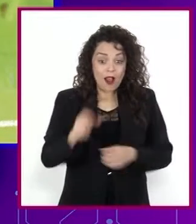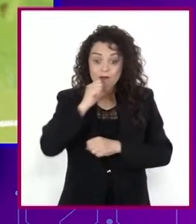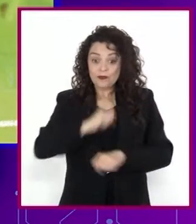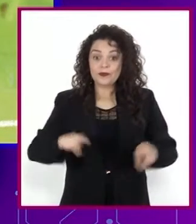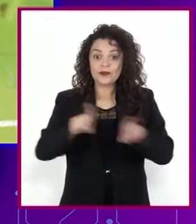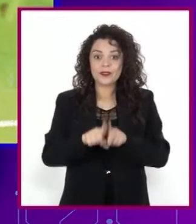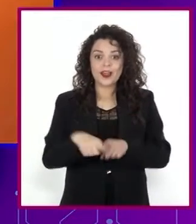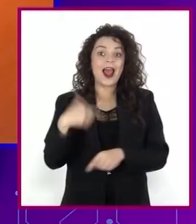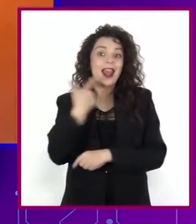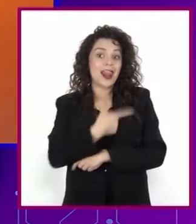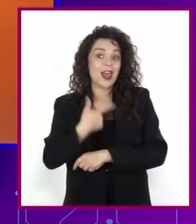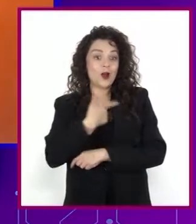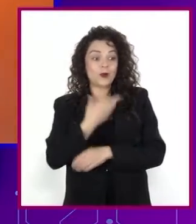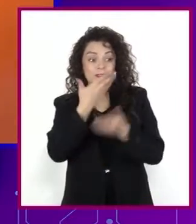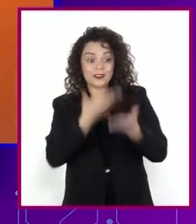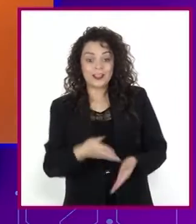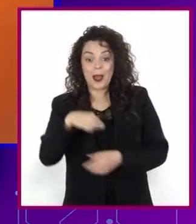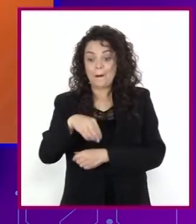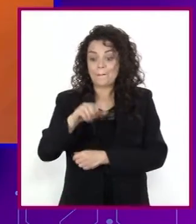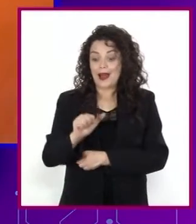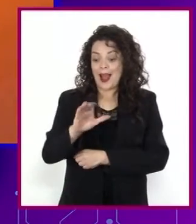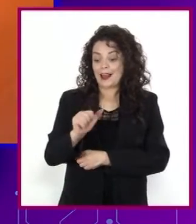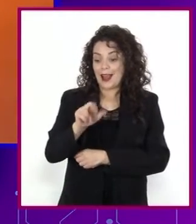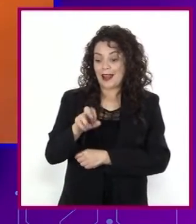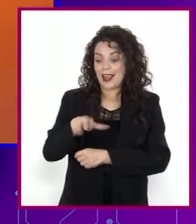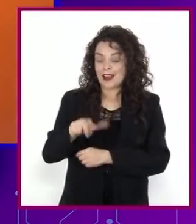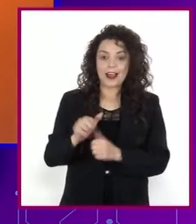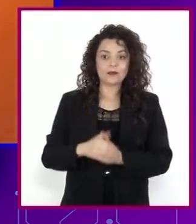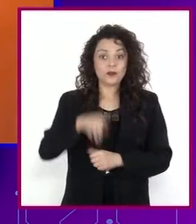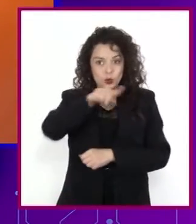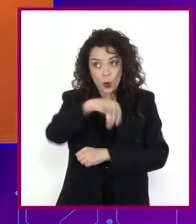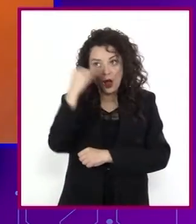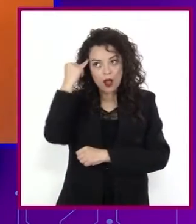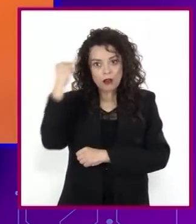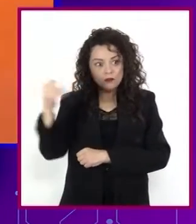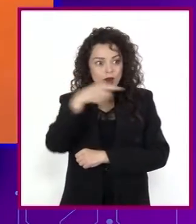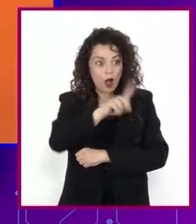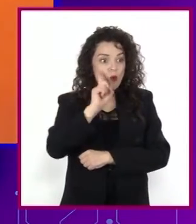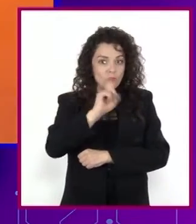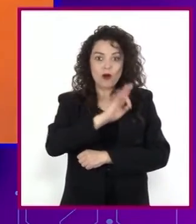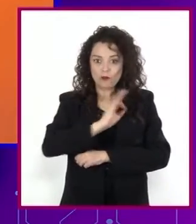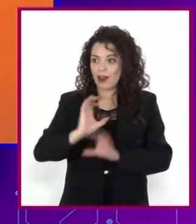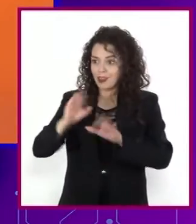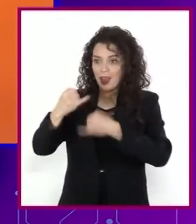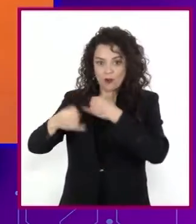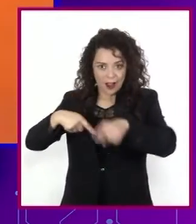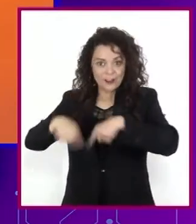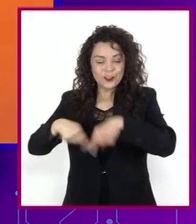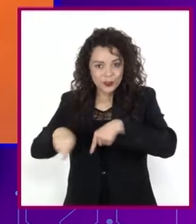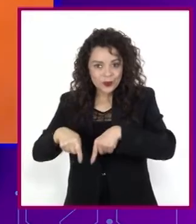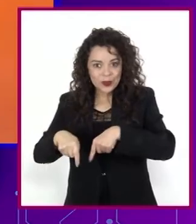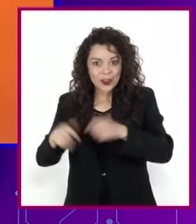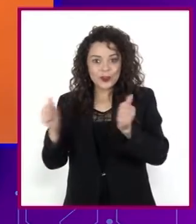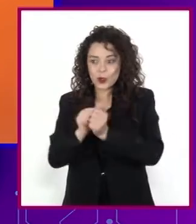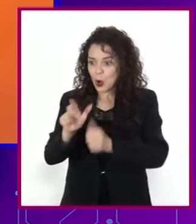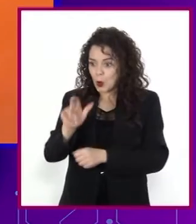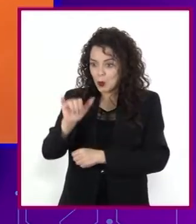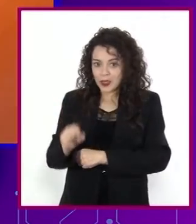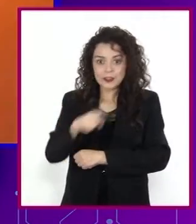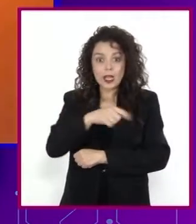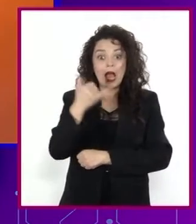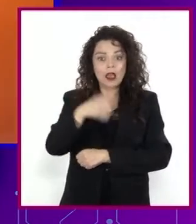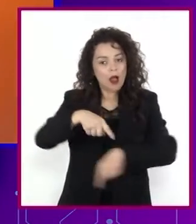gusta Macarena. ¿Te imaginaste que Macarena jugaría en las Panteras junto con Luis y que sería una gran